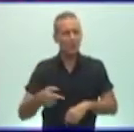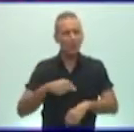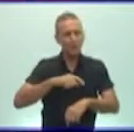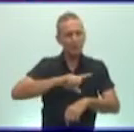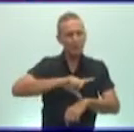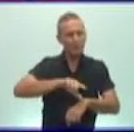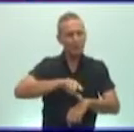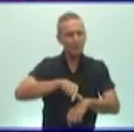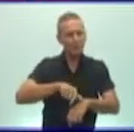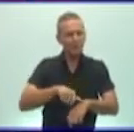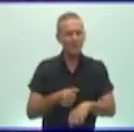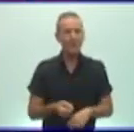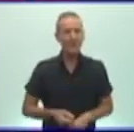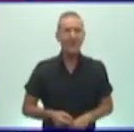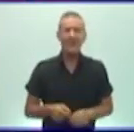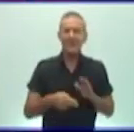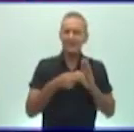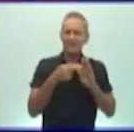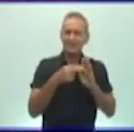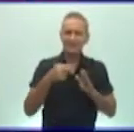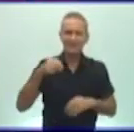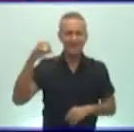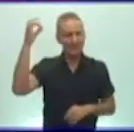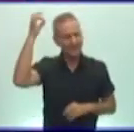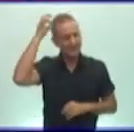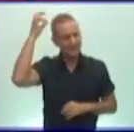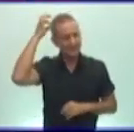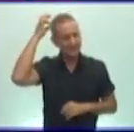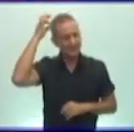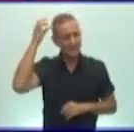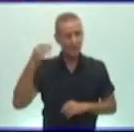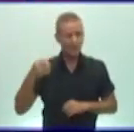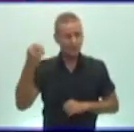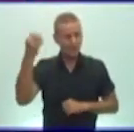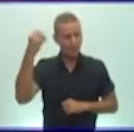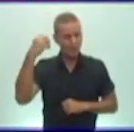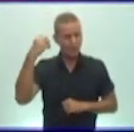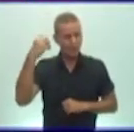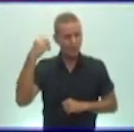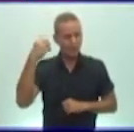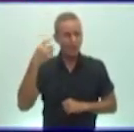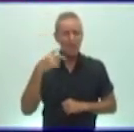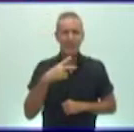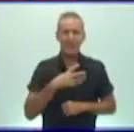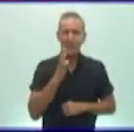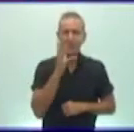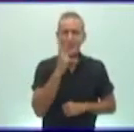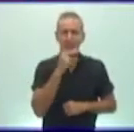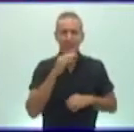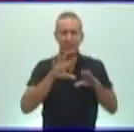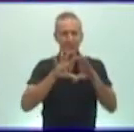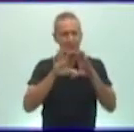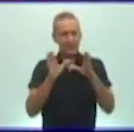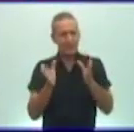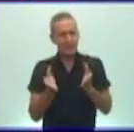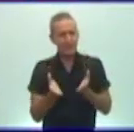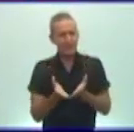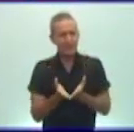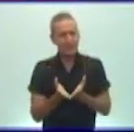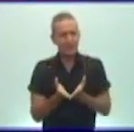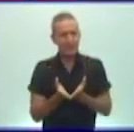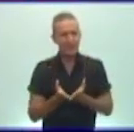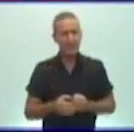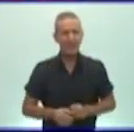a la asignatura Lengua Española, donde aprenderemos a apreciar la belleza del mundo